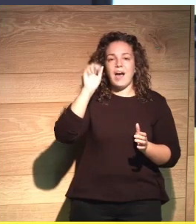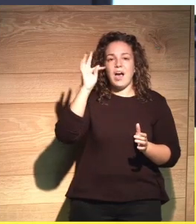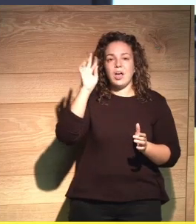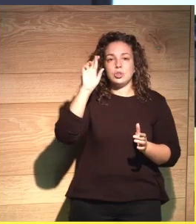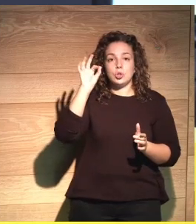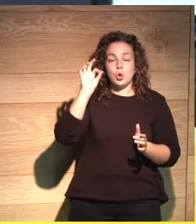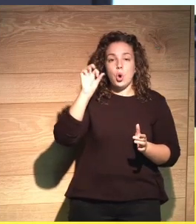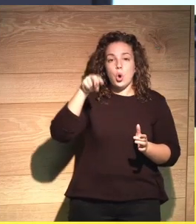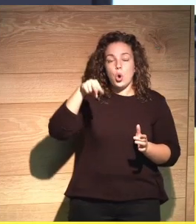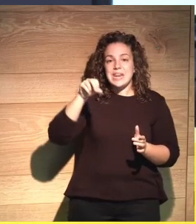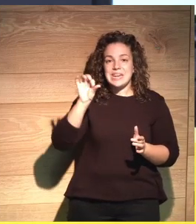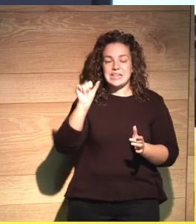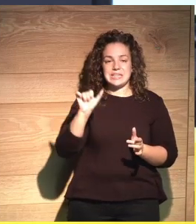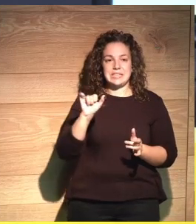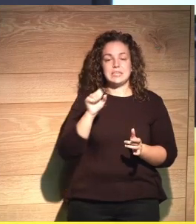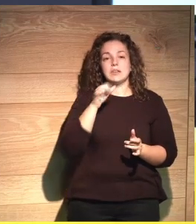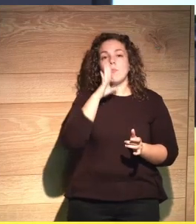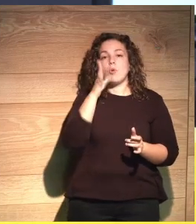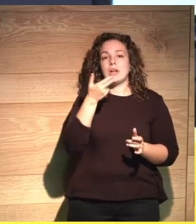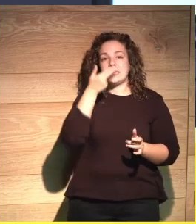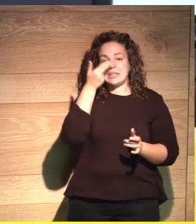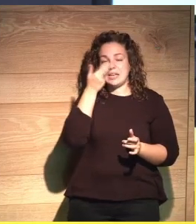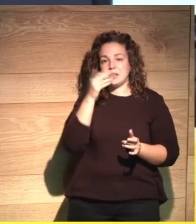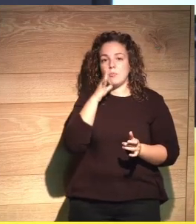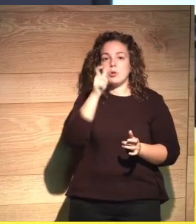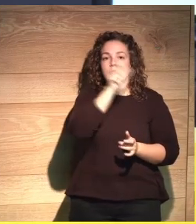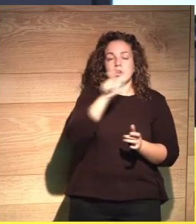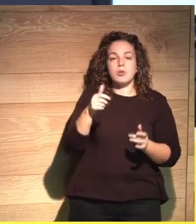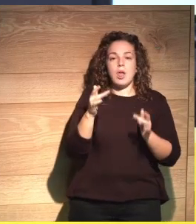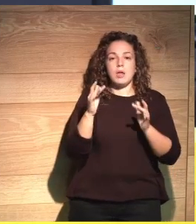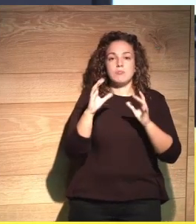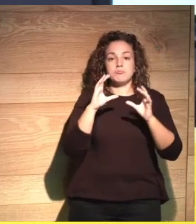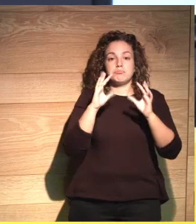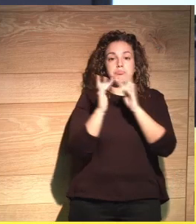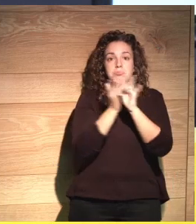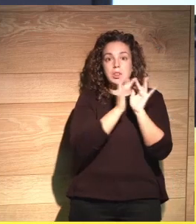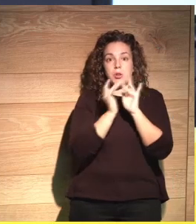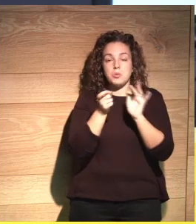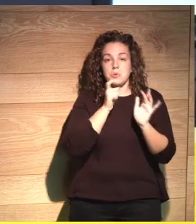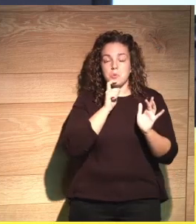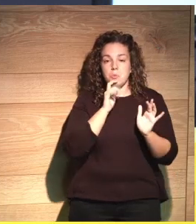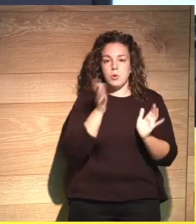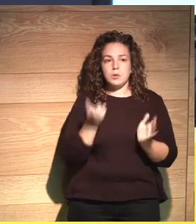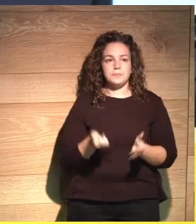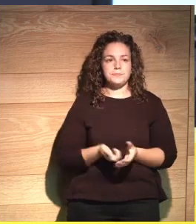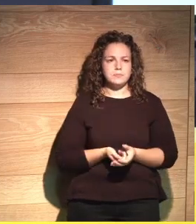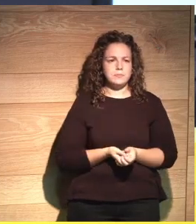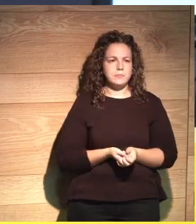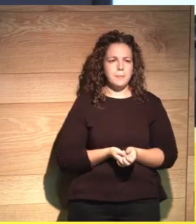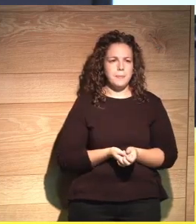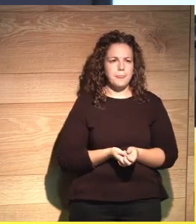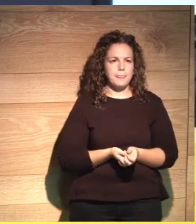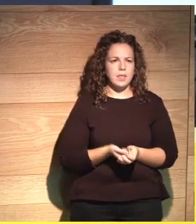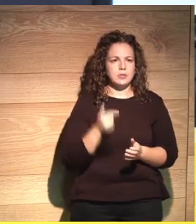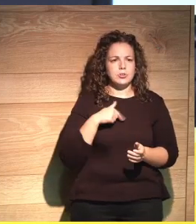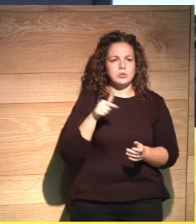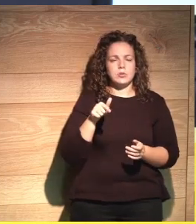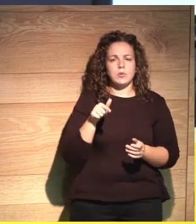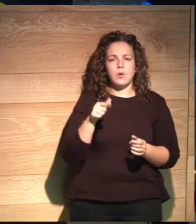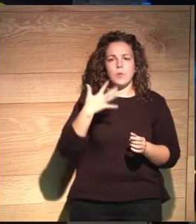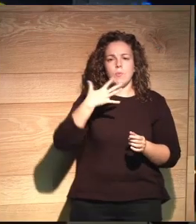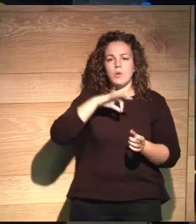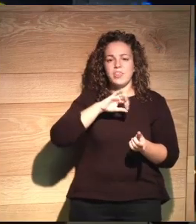interesante ver cómo se interacciona como la gente interactúa perdón y vemos como el número mente entonces esto sé es lo que se puede colegir